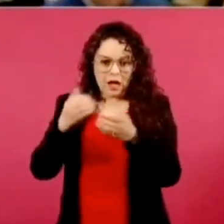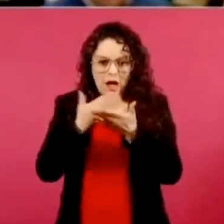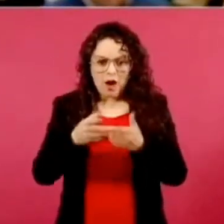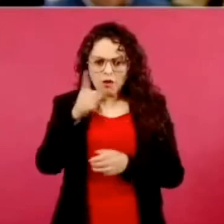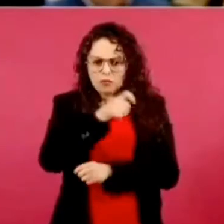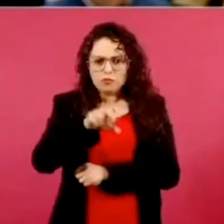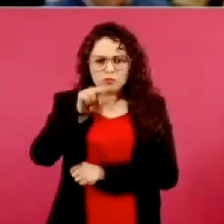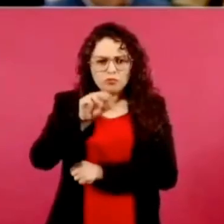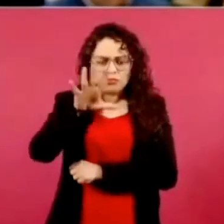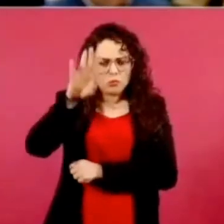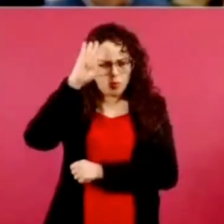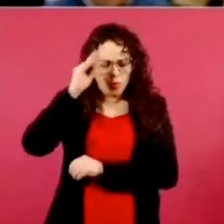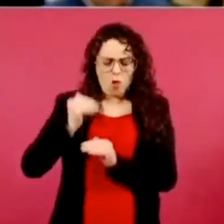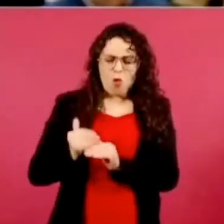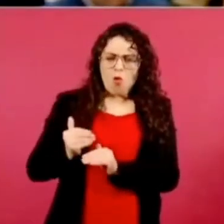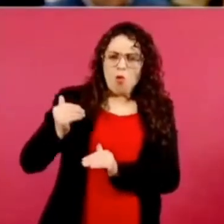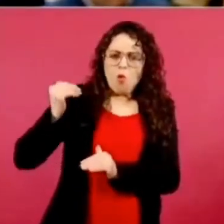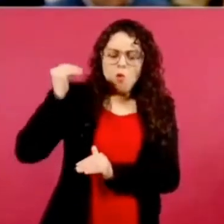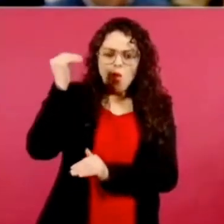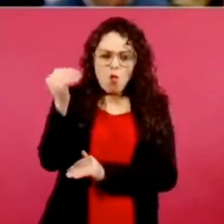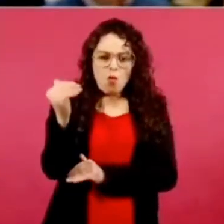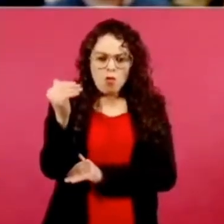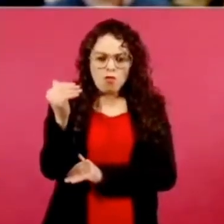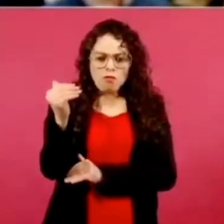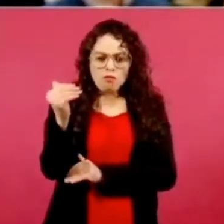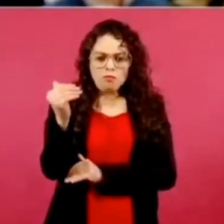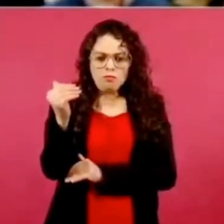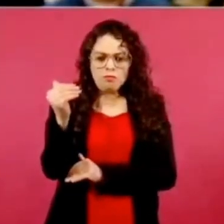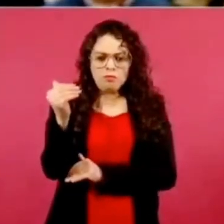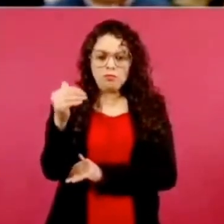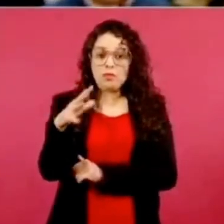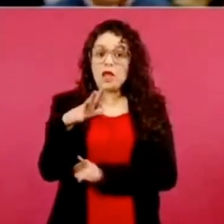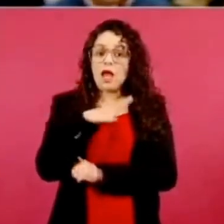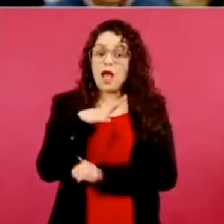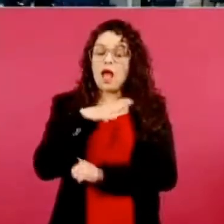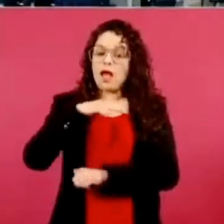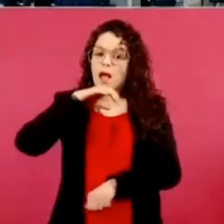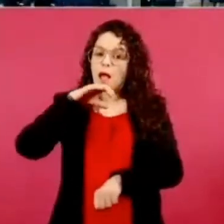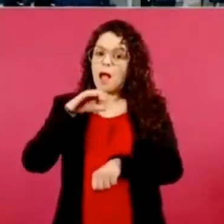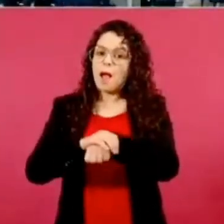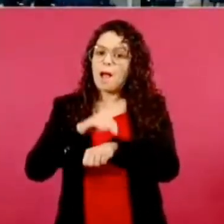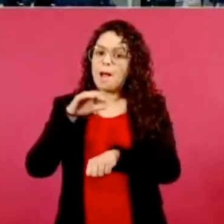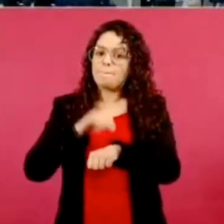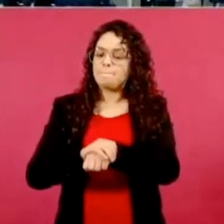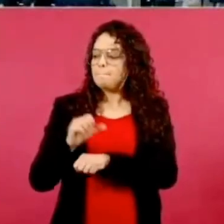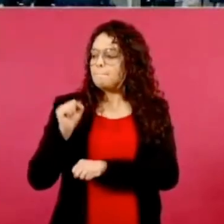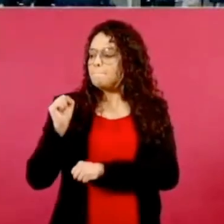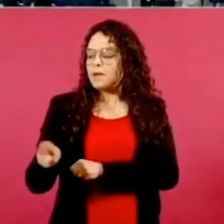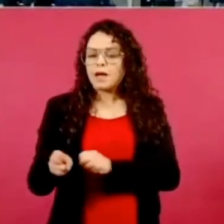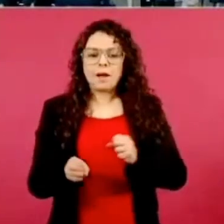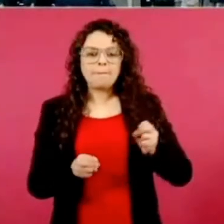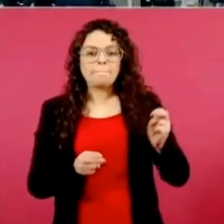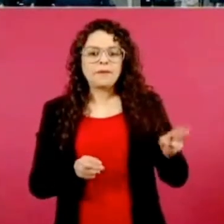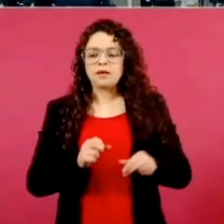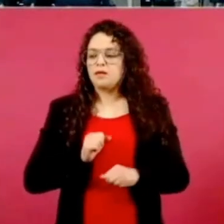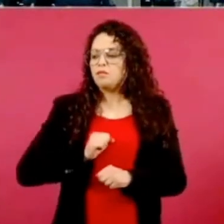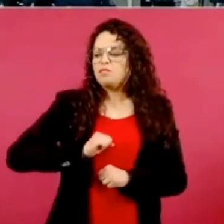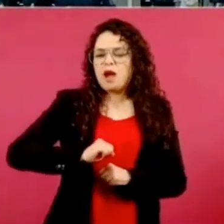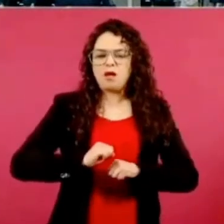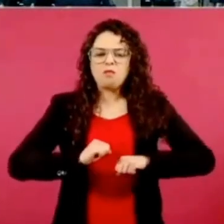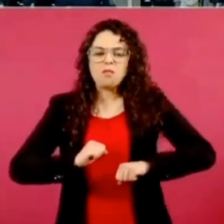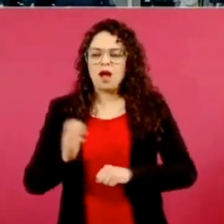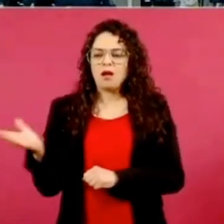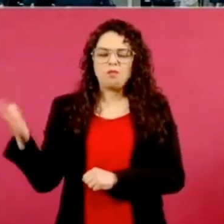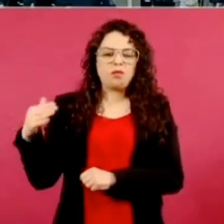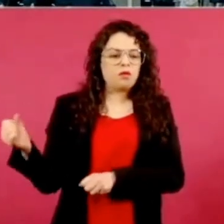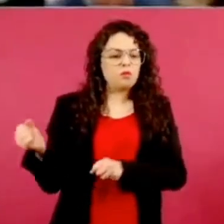En su plantilla laboral se tienen identificados diversos casos de nepotismo, de amiguismo, y ahorita los vamos a mencionar, pero